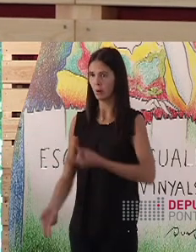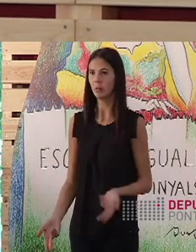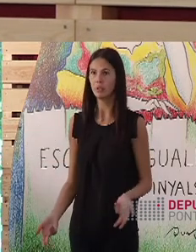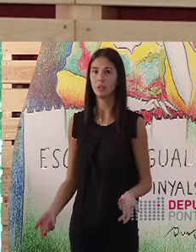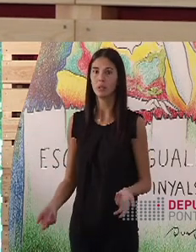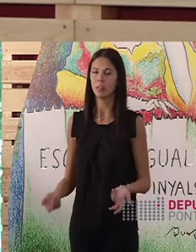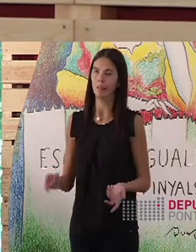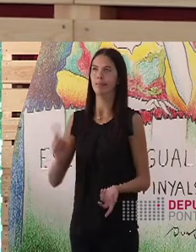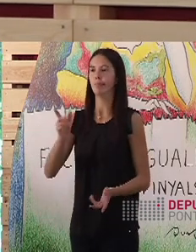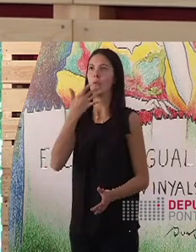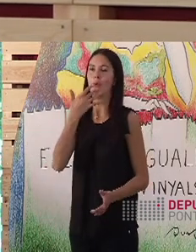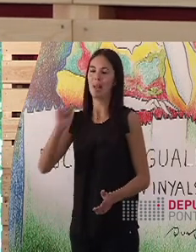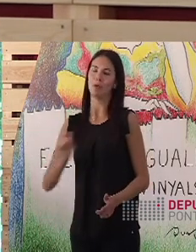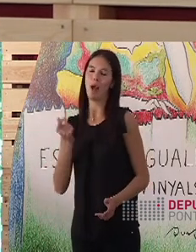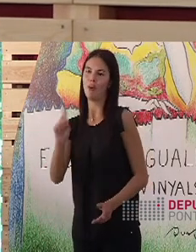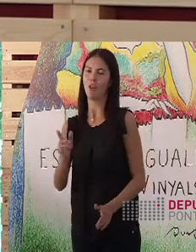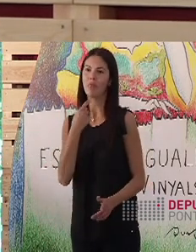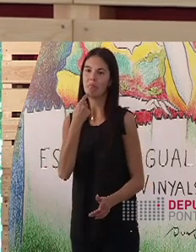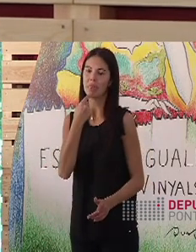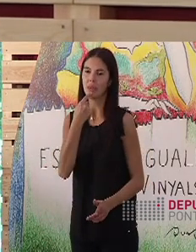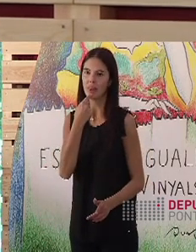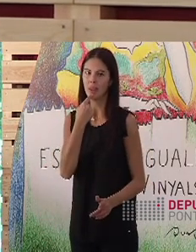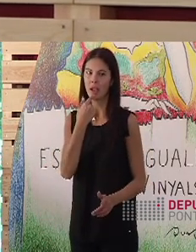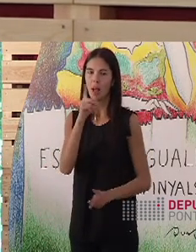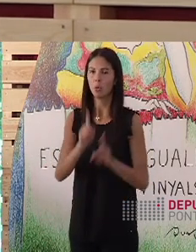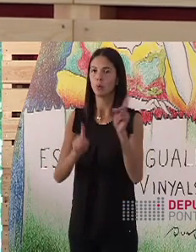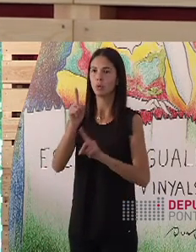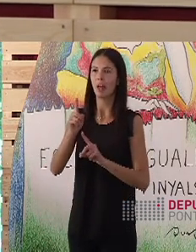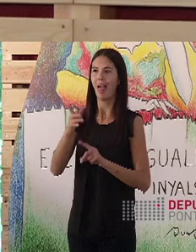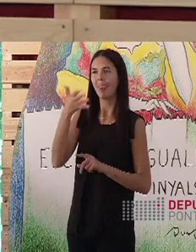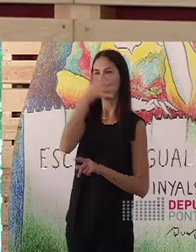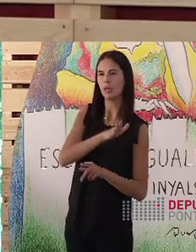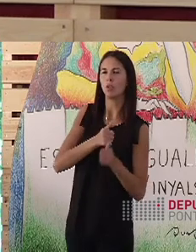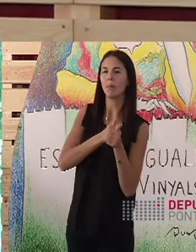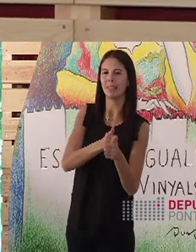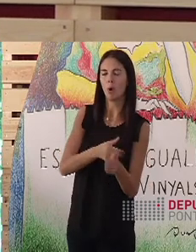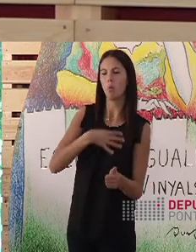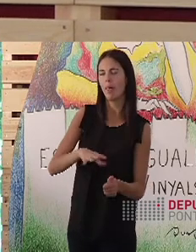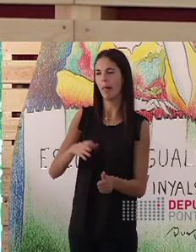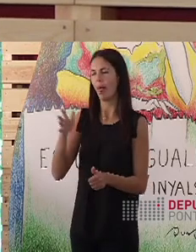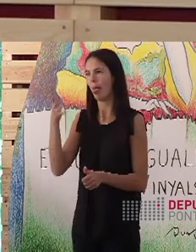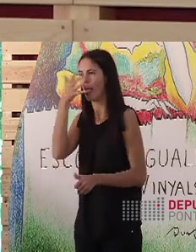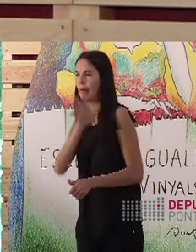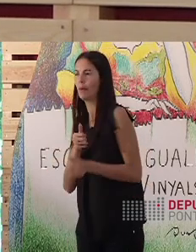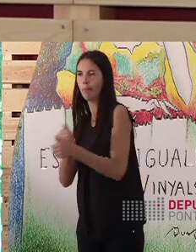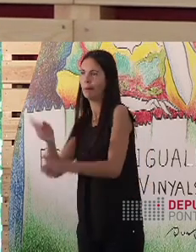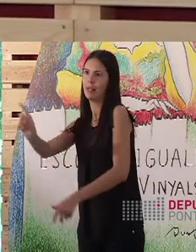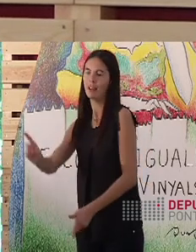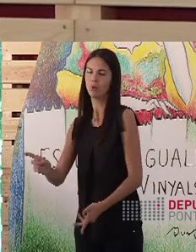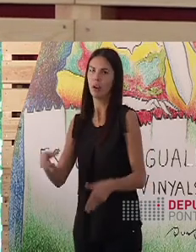é casual que se dice que hai delitos perseguibles e outros non tan perseguibles, ten que haber toda